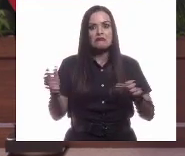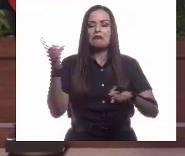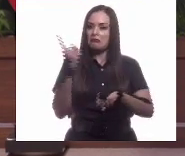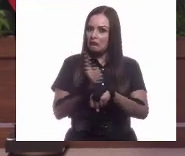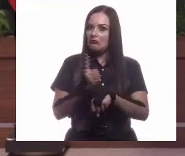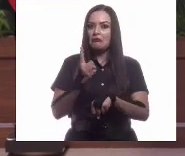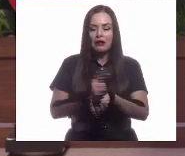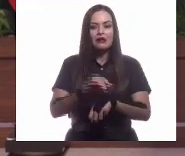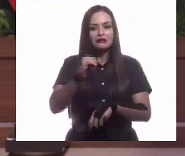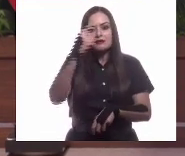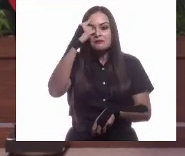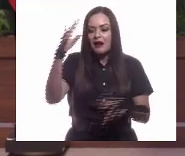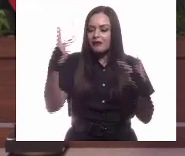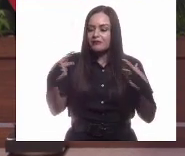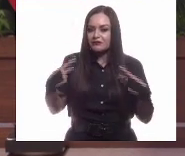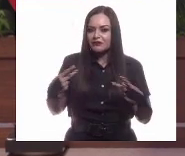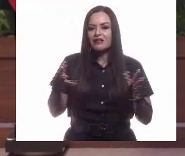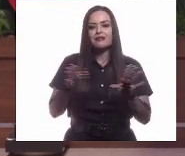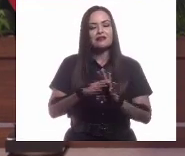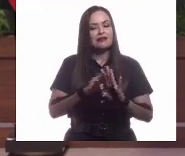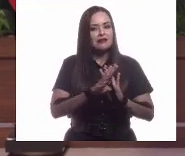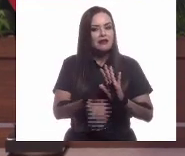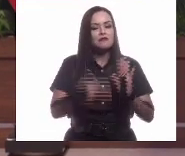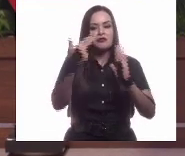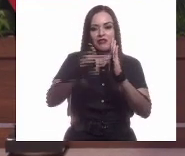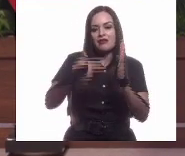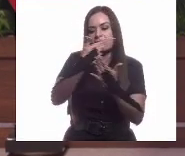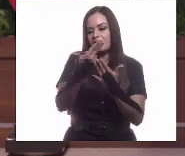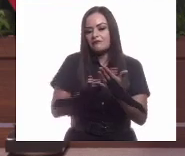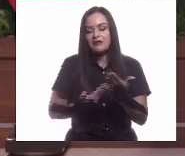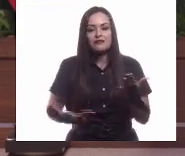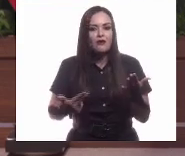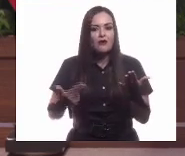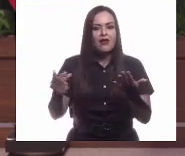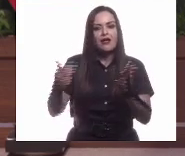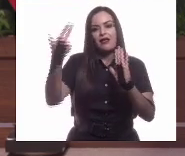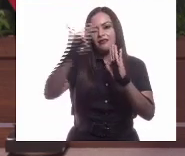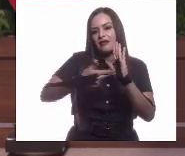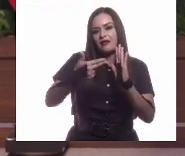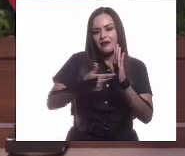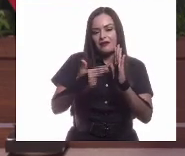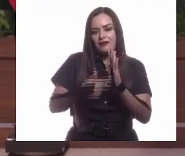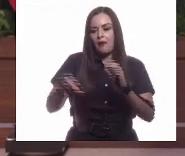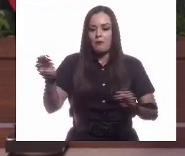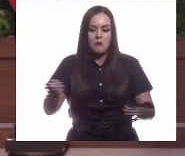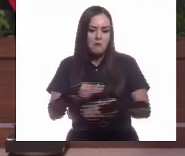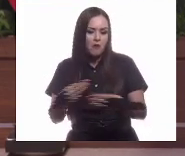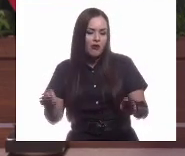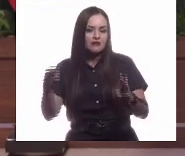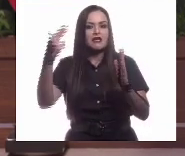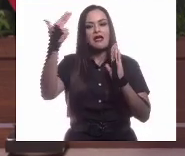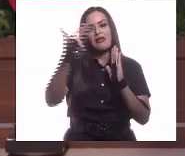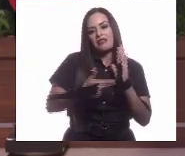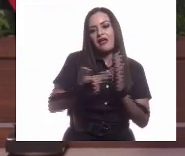en beneficio de la sociedad, como talleres de pintura, de creación literaria, de música, de teatro, de canto, de danza,